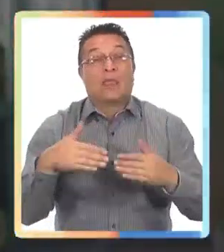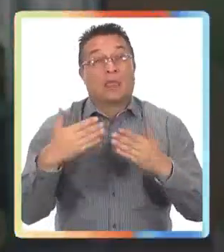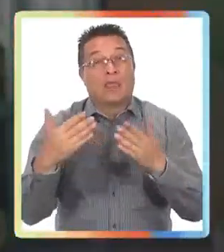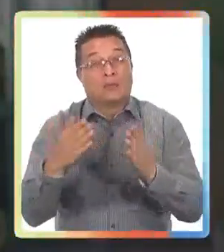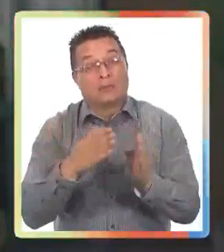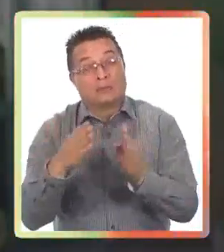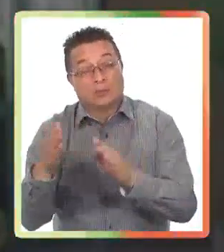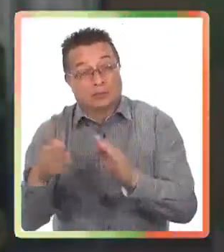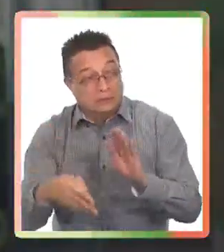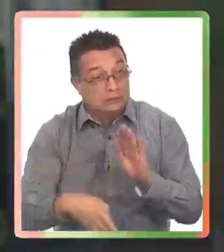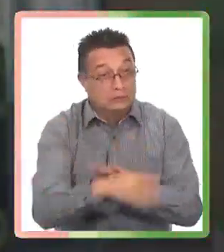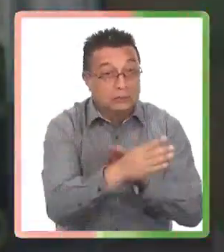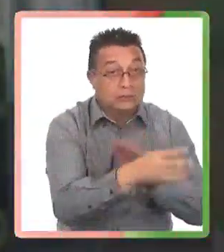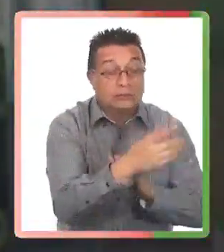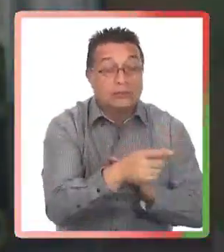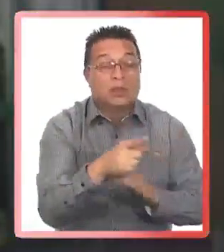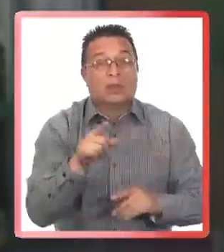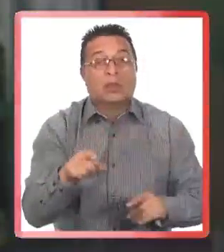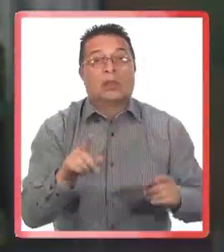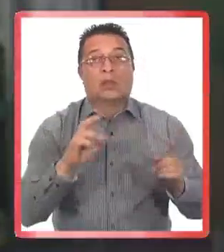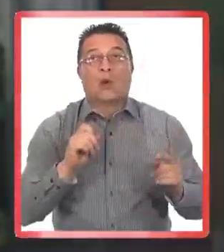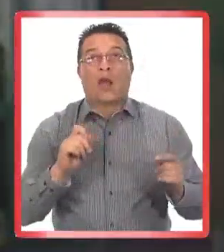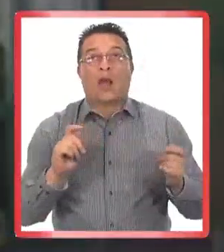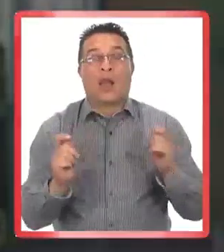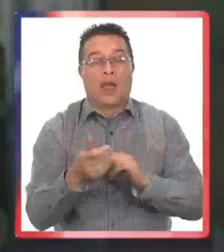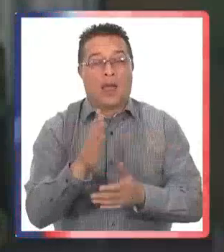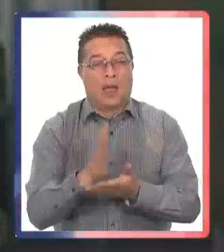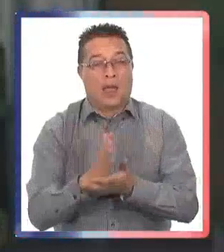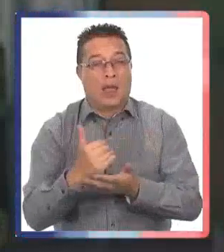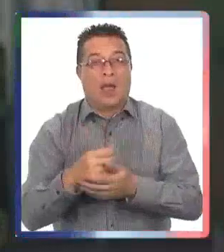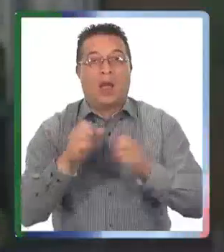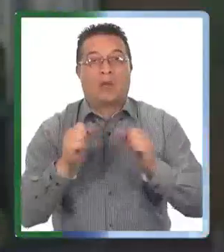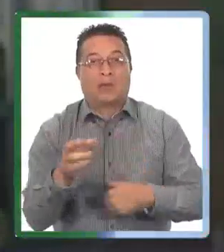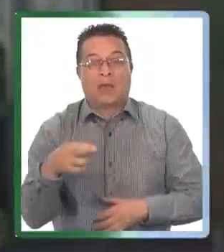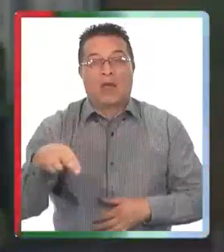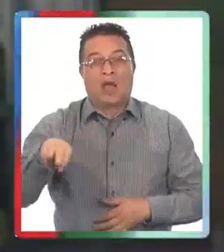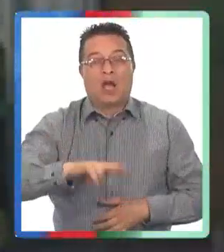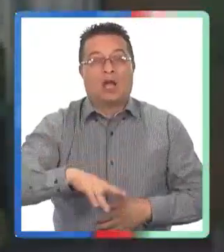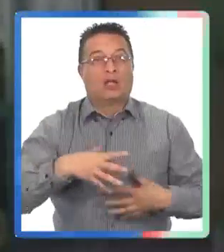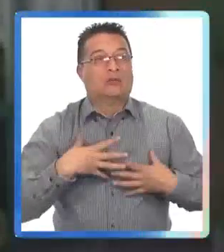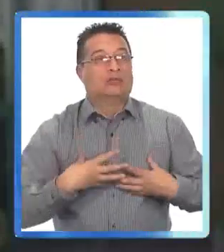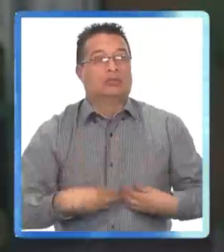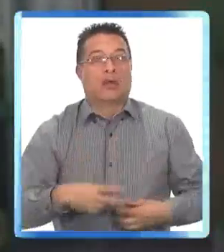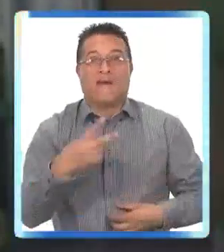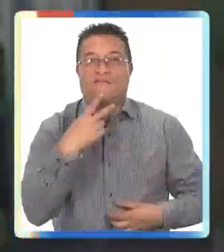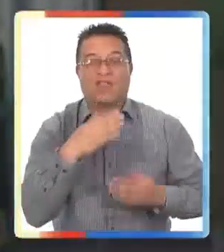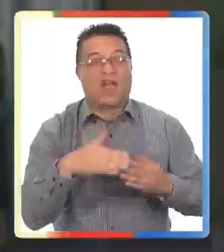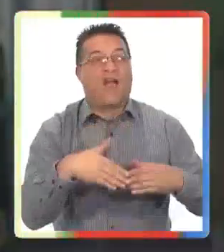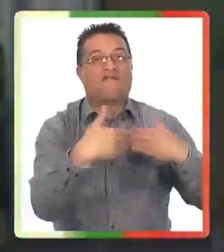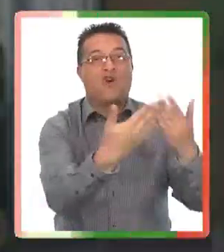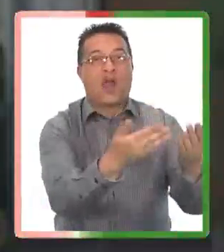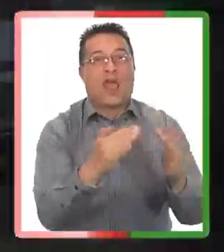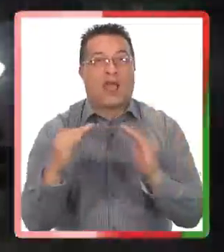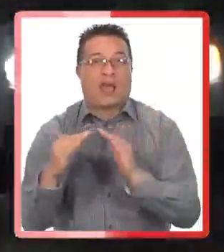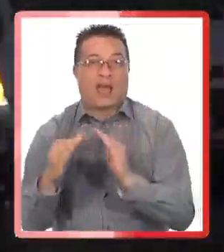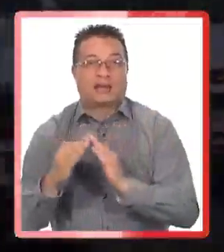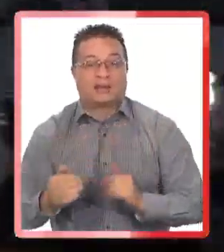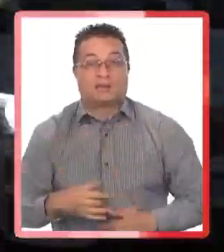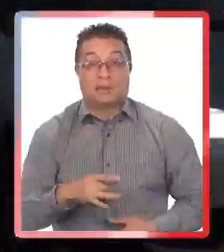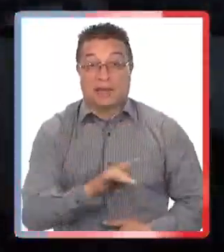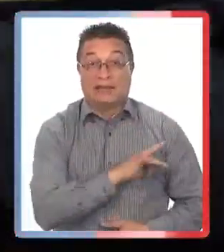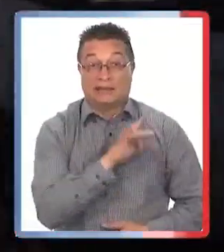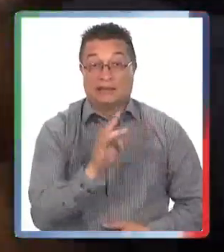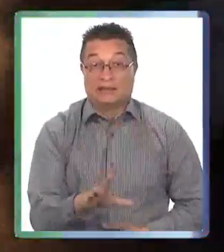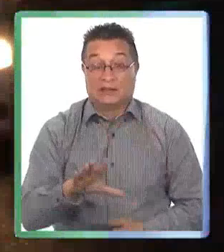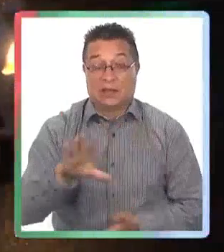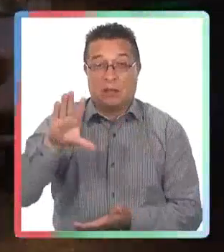después, el salir también se vuelve como una estrategia de poder retomar un poquitito la vida fuera de casa. Chile